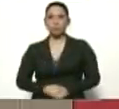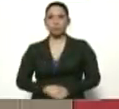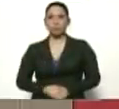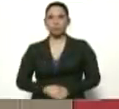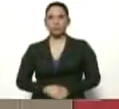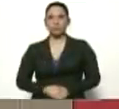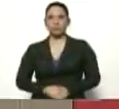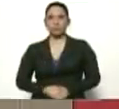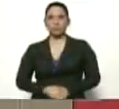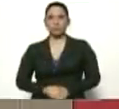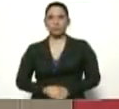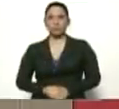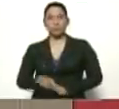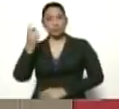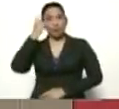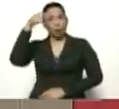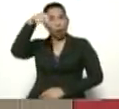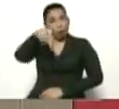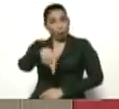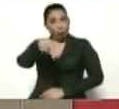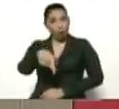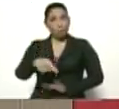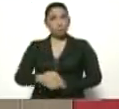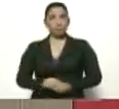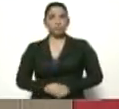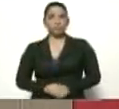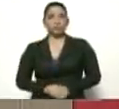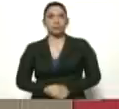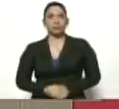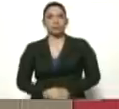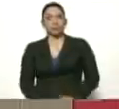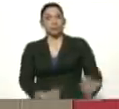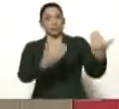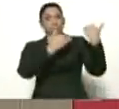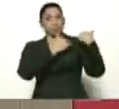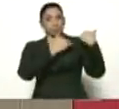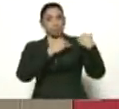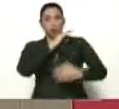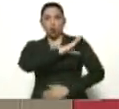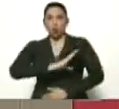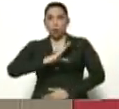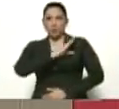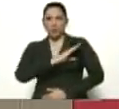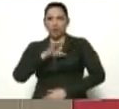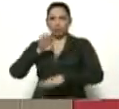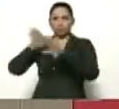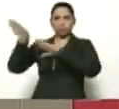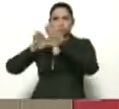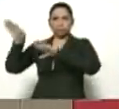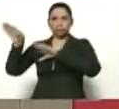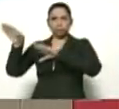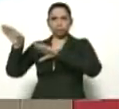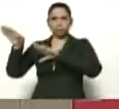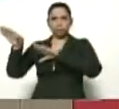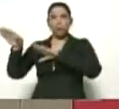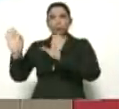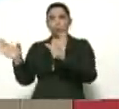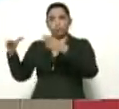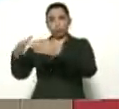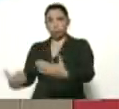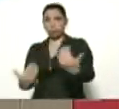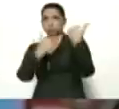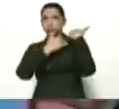el día de hoy los representantes del comité de asuntos exteriores de la cámara de representantes